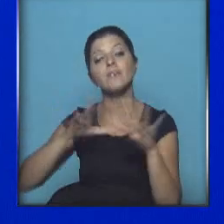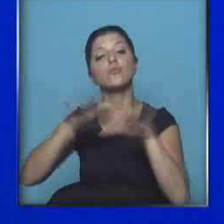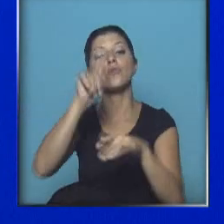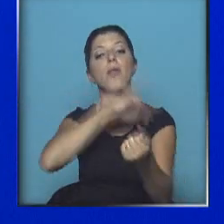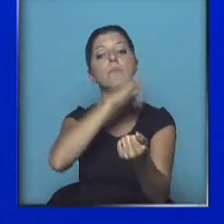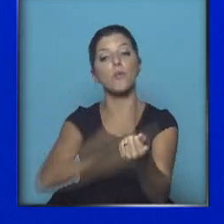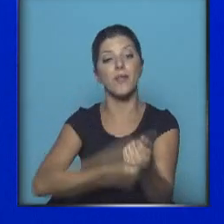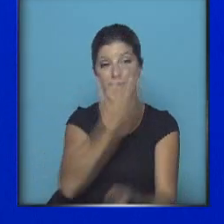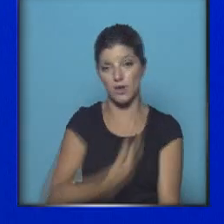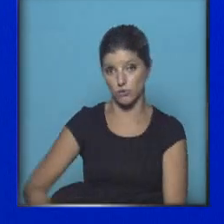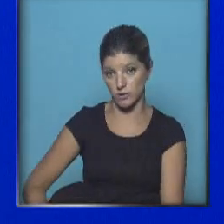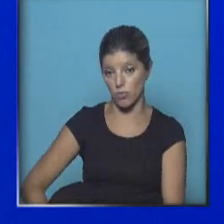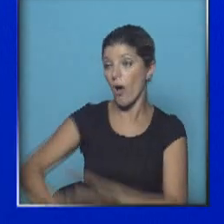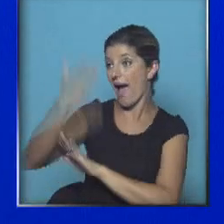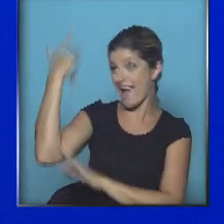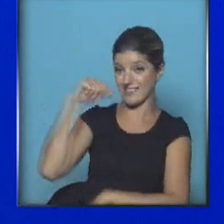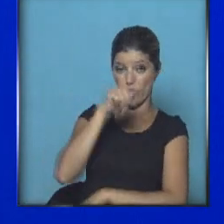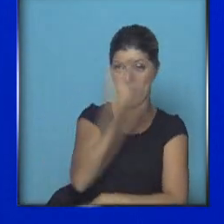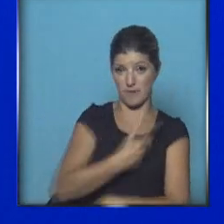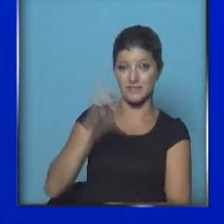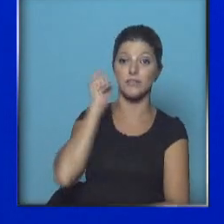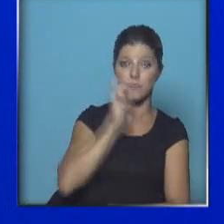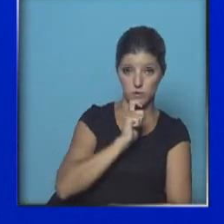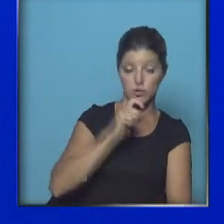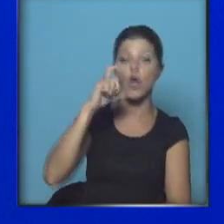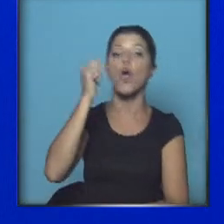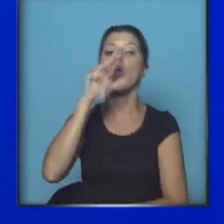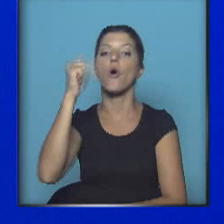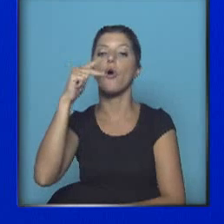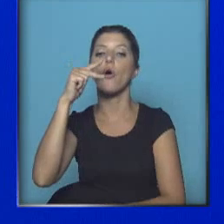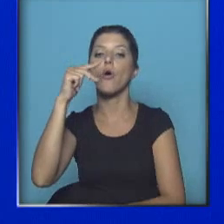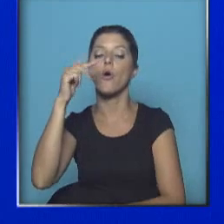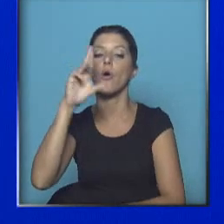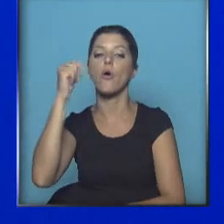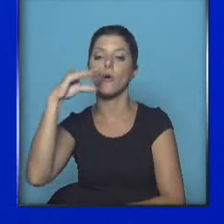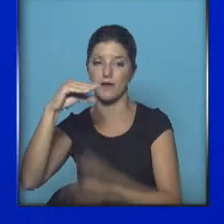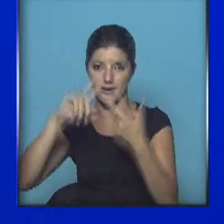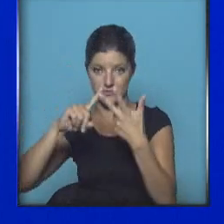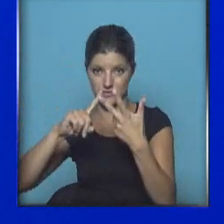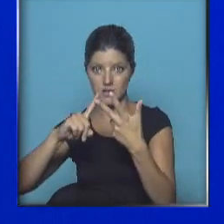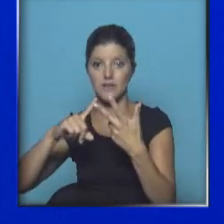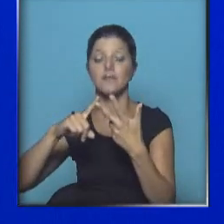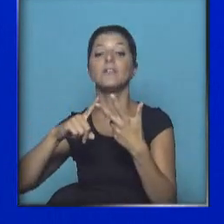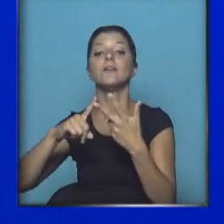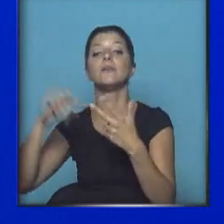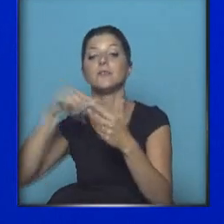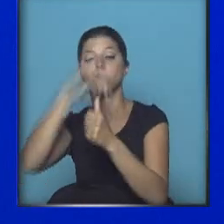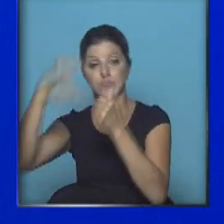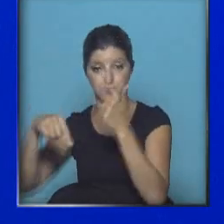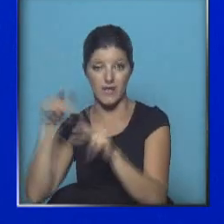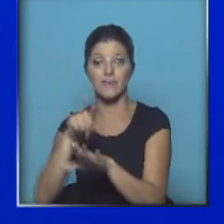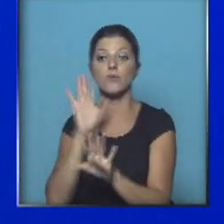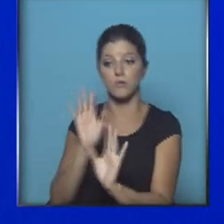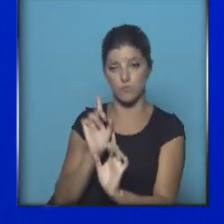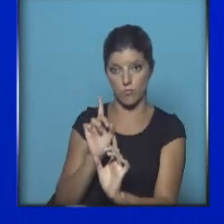de la época, que era el presidente Menem, su ministro Carlos Corach y su secretario de inteligencia, Hugo Anzorregui. El Estado Nacional